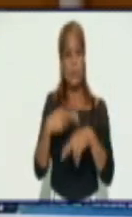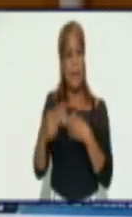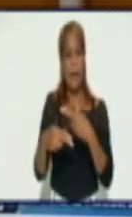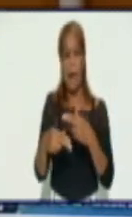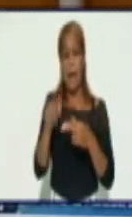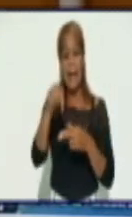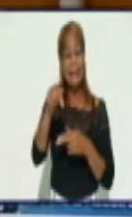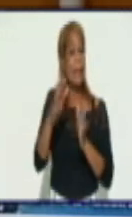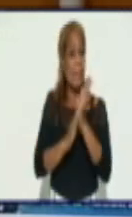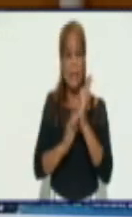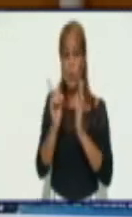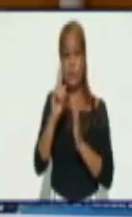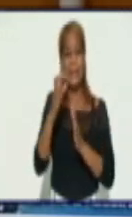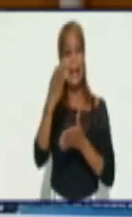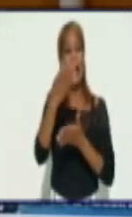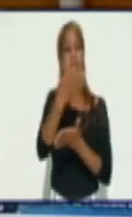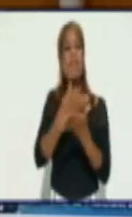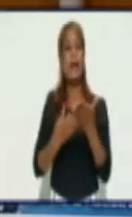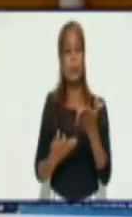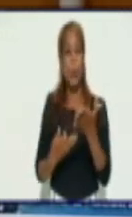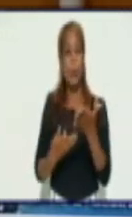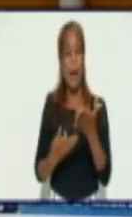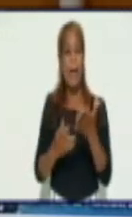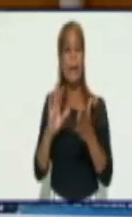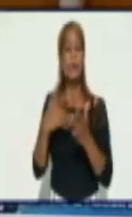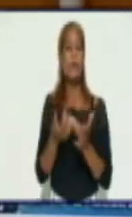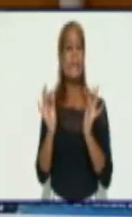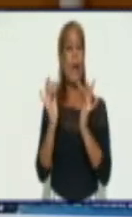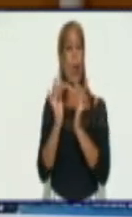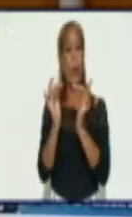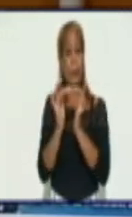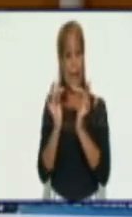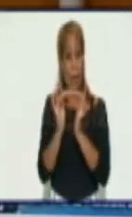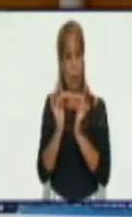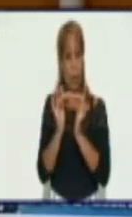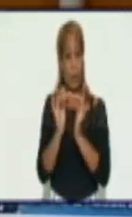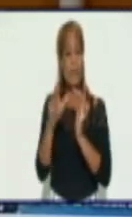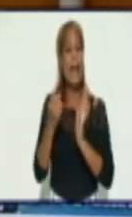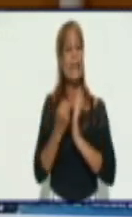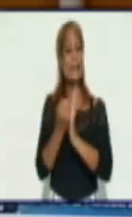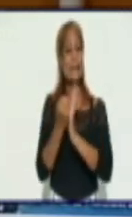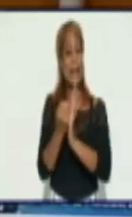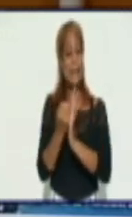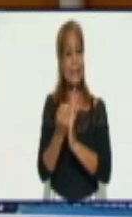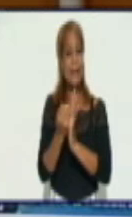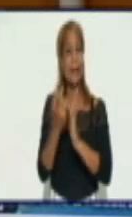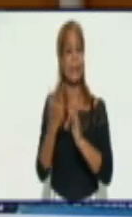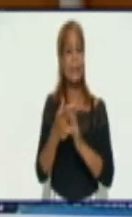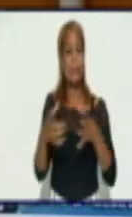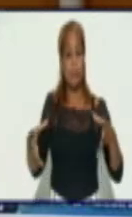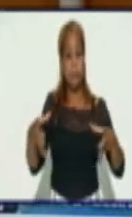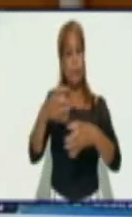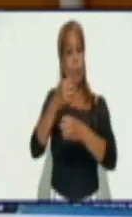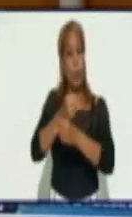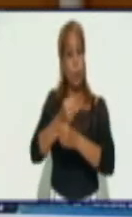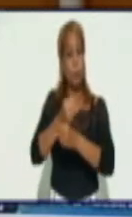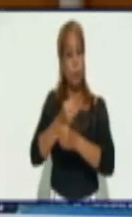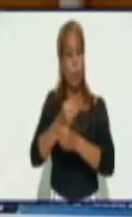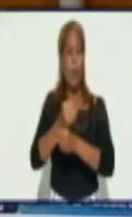telefónicas correos mantendrá el pago la asistencia y seguridad social la entrega de bultos postales